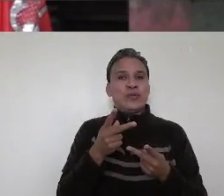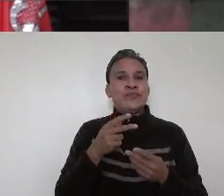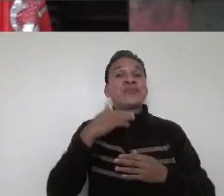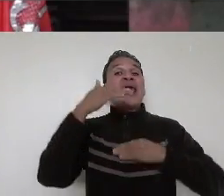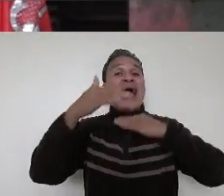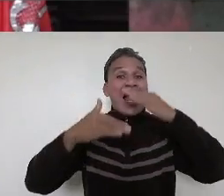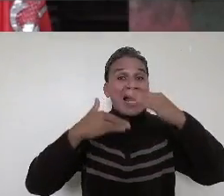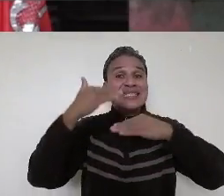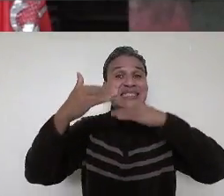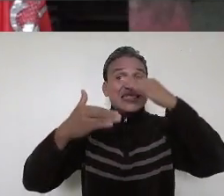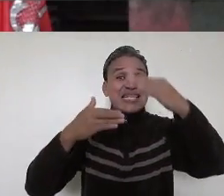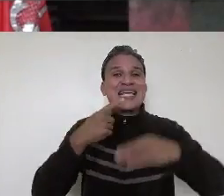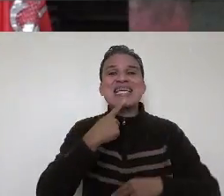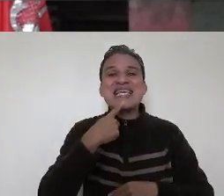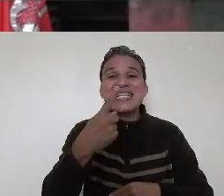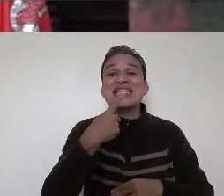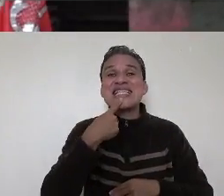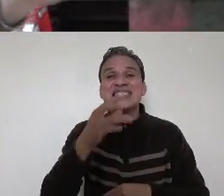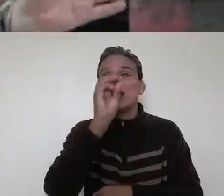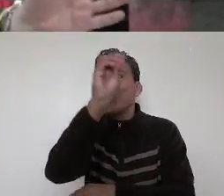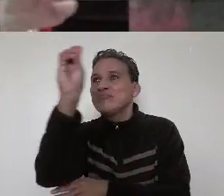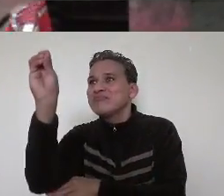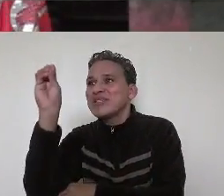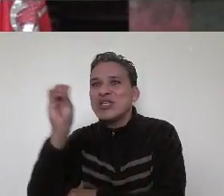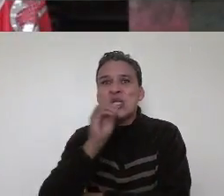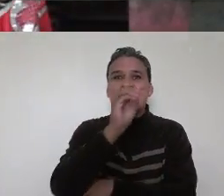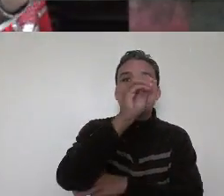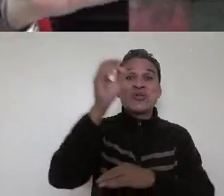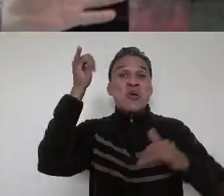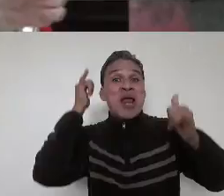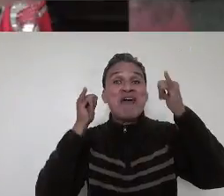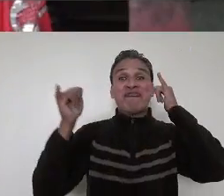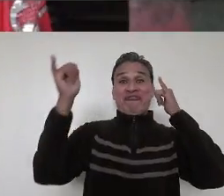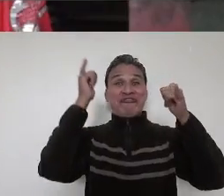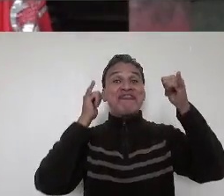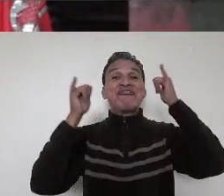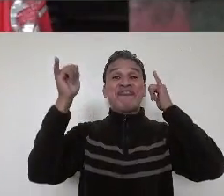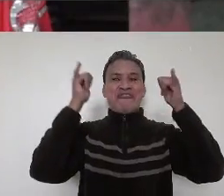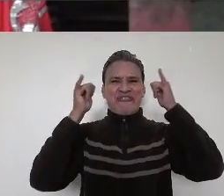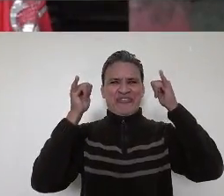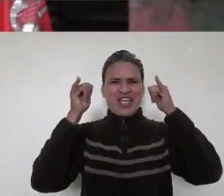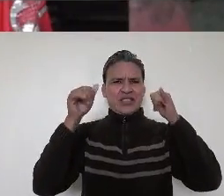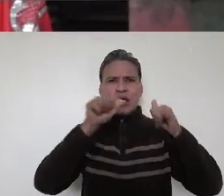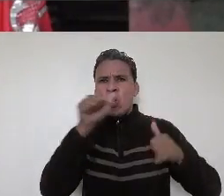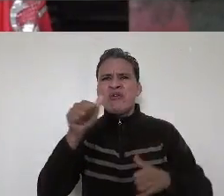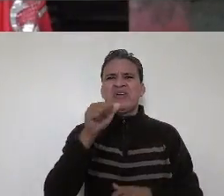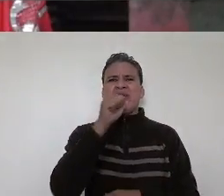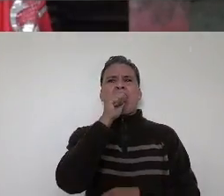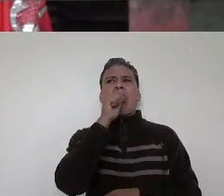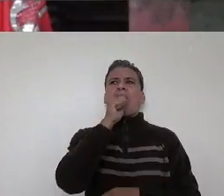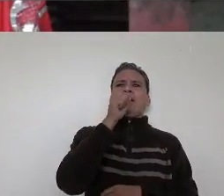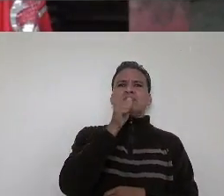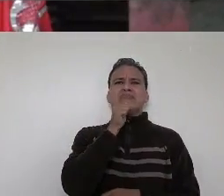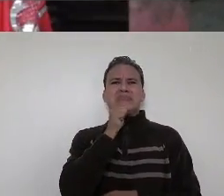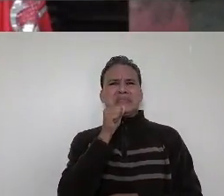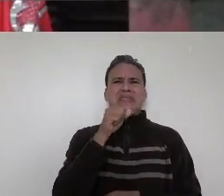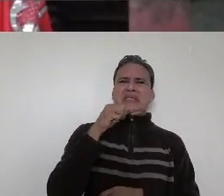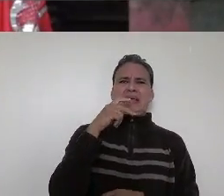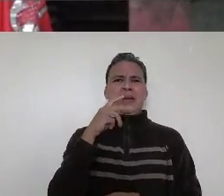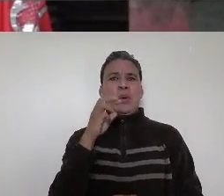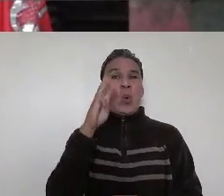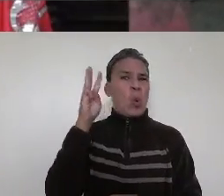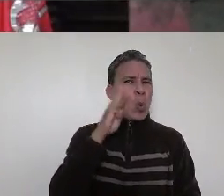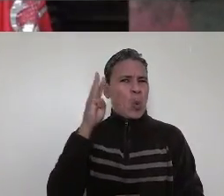manifestando que estamos en fiesta. No una fiesta de bonche, ni de rumbas, ni de miches, sino la fiesta